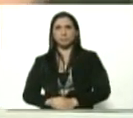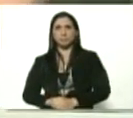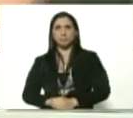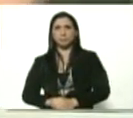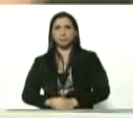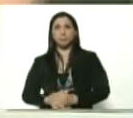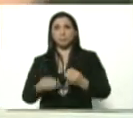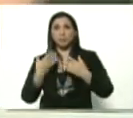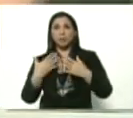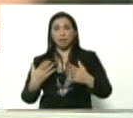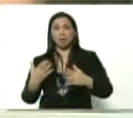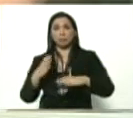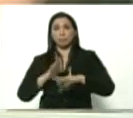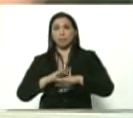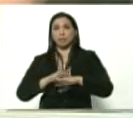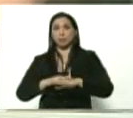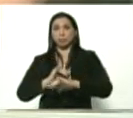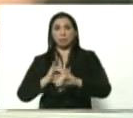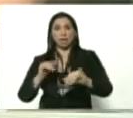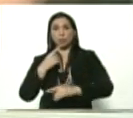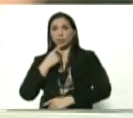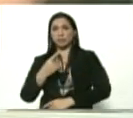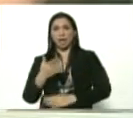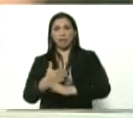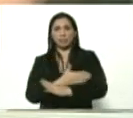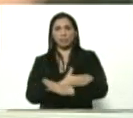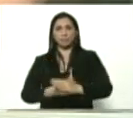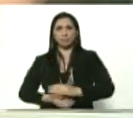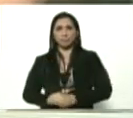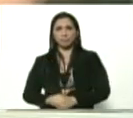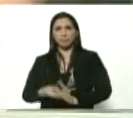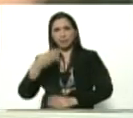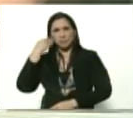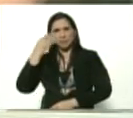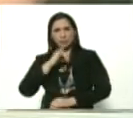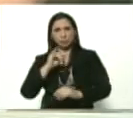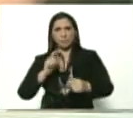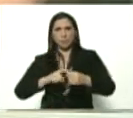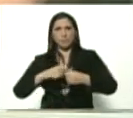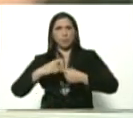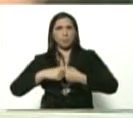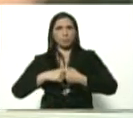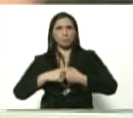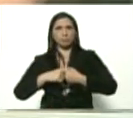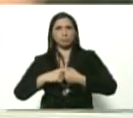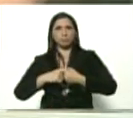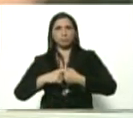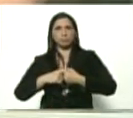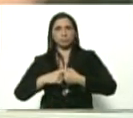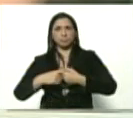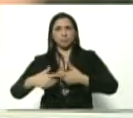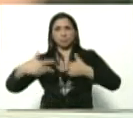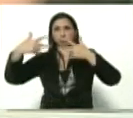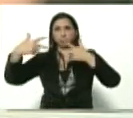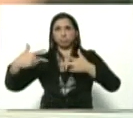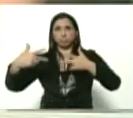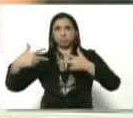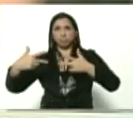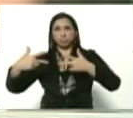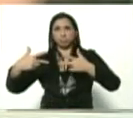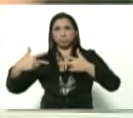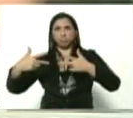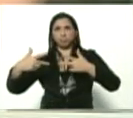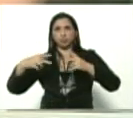Muy bien, bueno, lo que va a suceder, ya lo decía, creo que se están incorporando a la transmisión